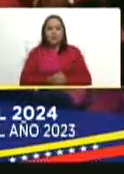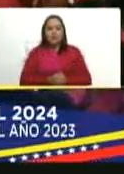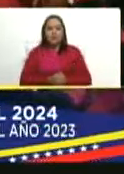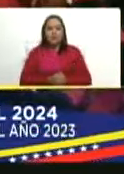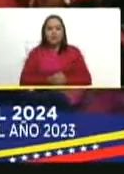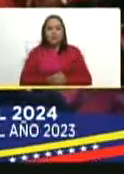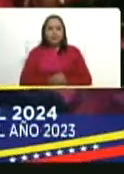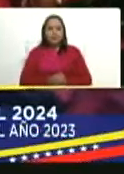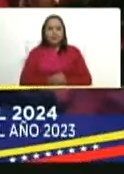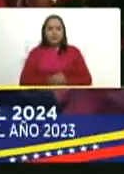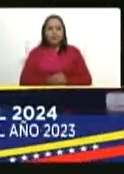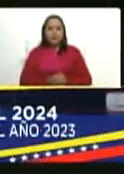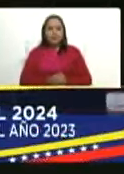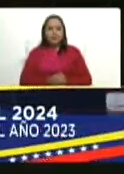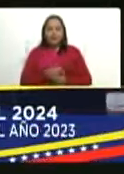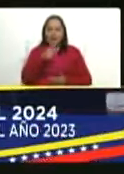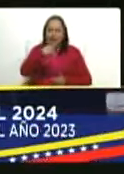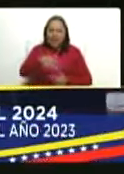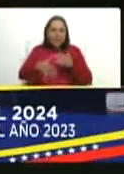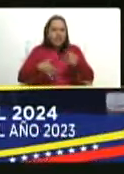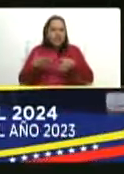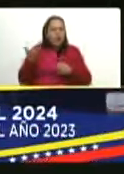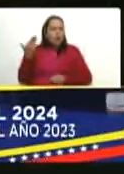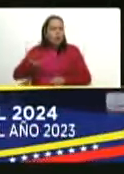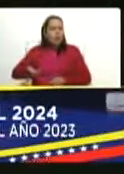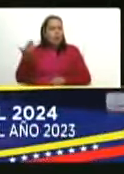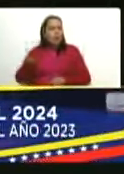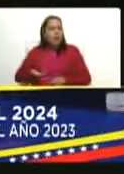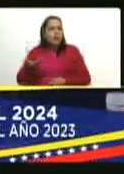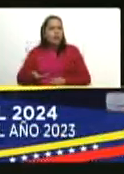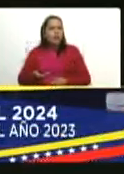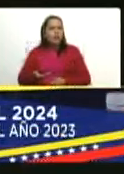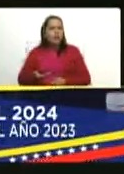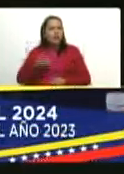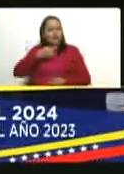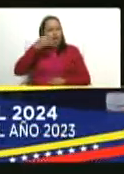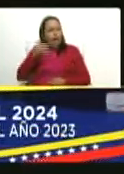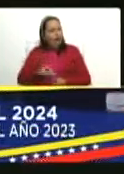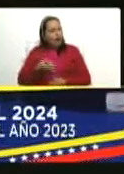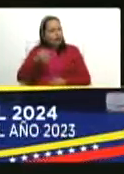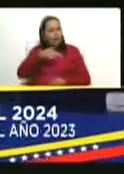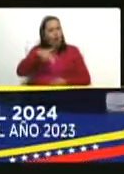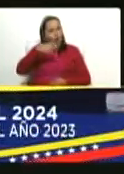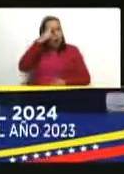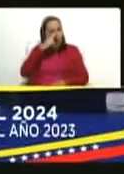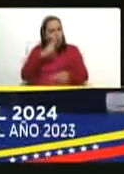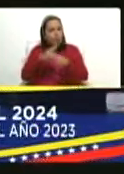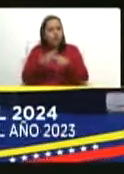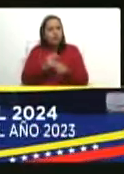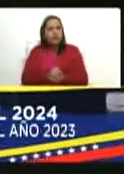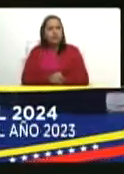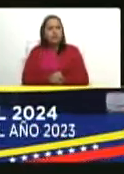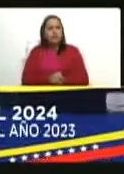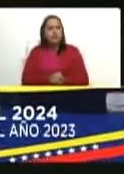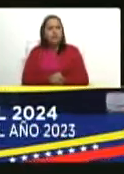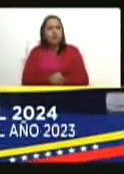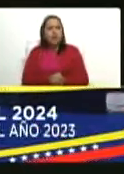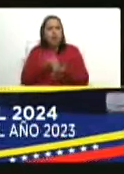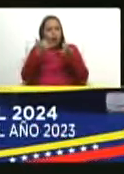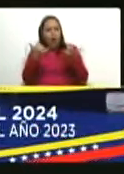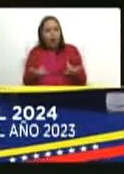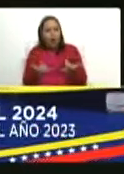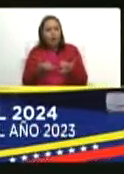lo significativo de este acto, sería de verdad un verdadero honor para nosotros contar con